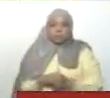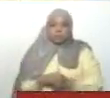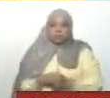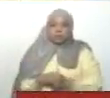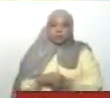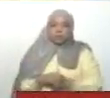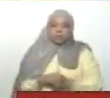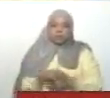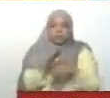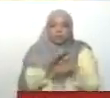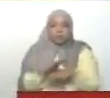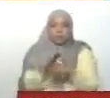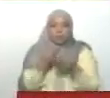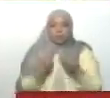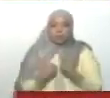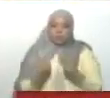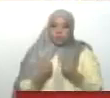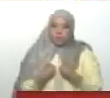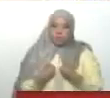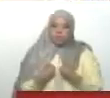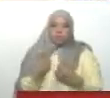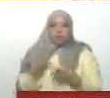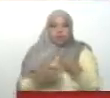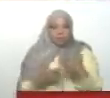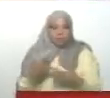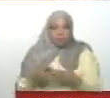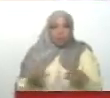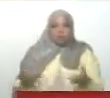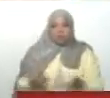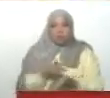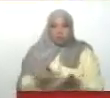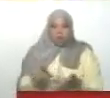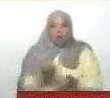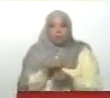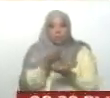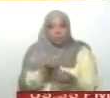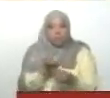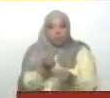con mantener la vigencia de ese tipo de música y